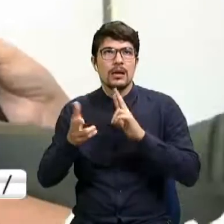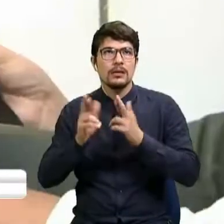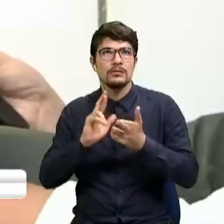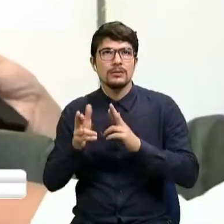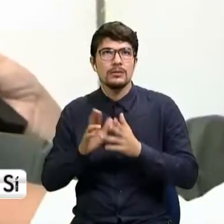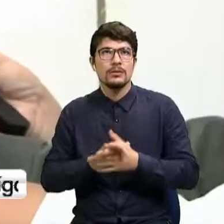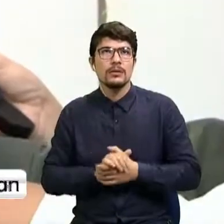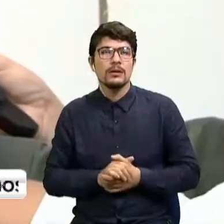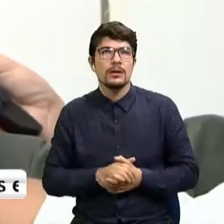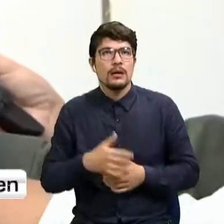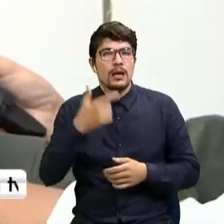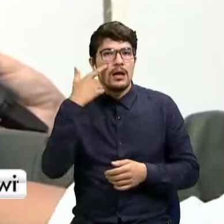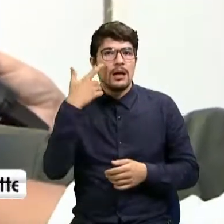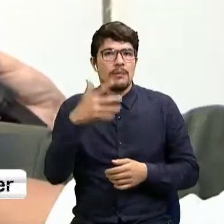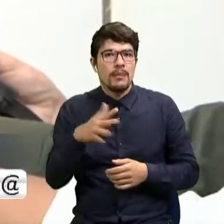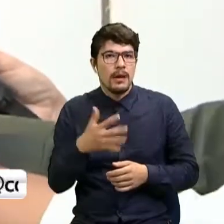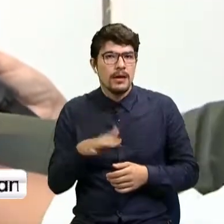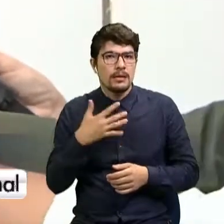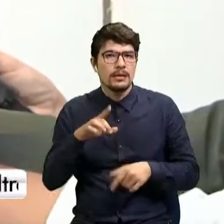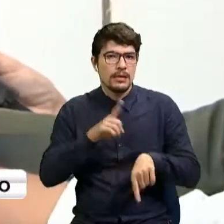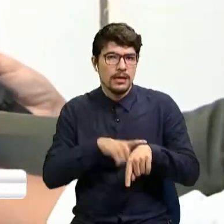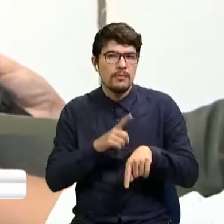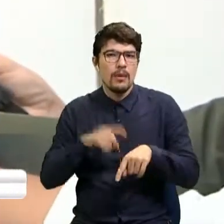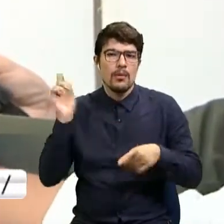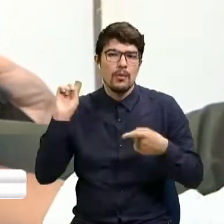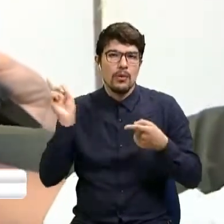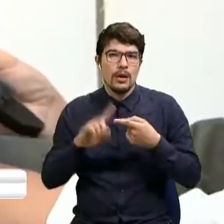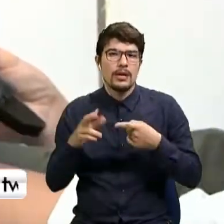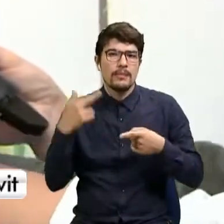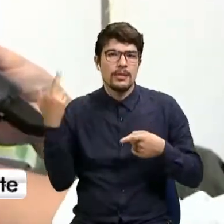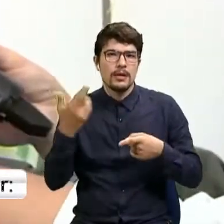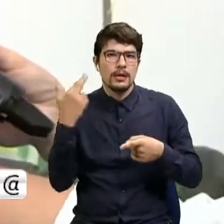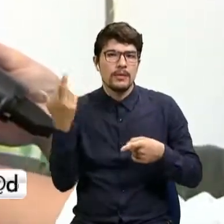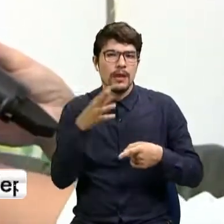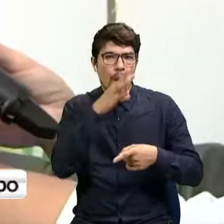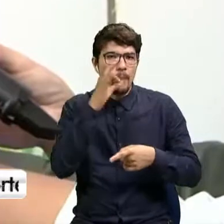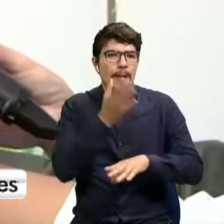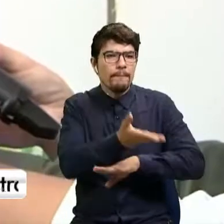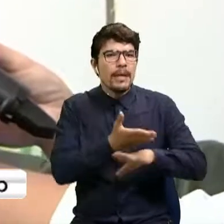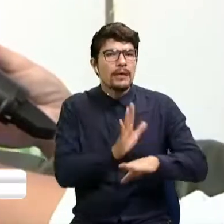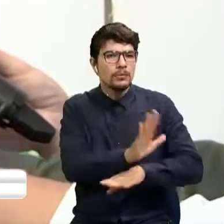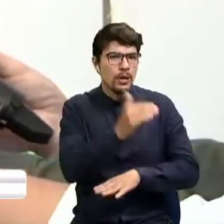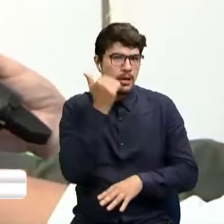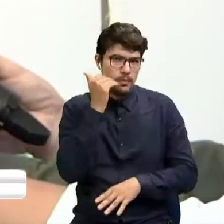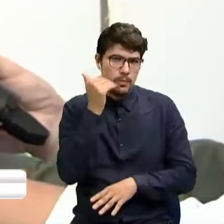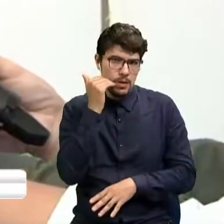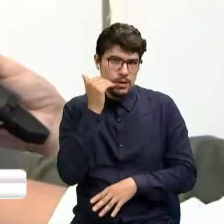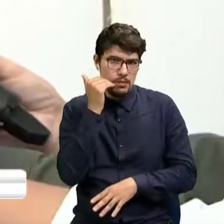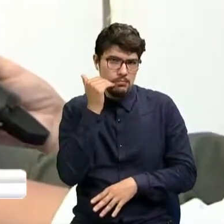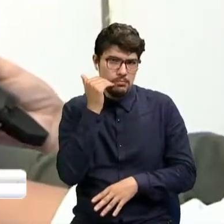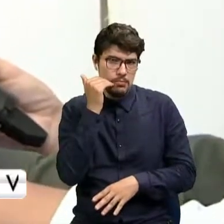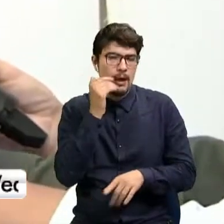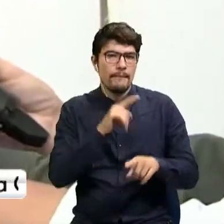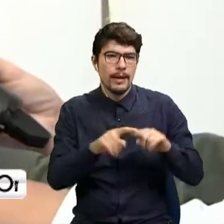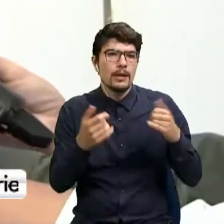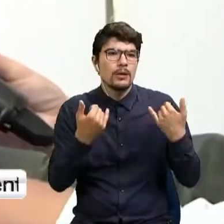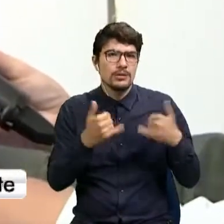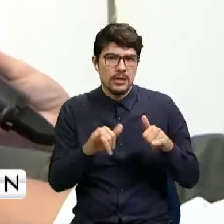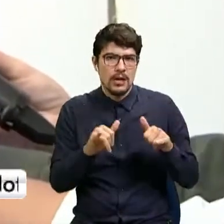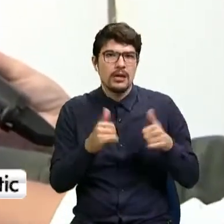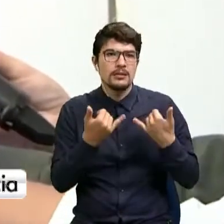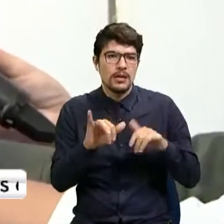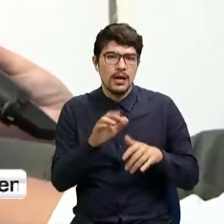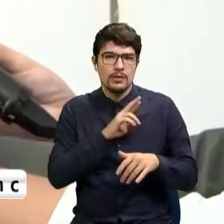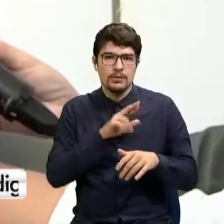al parecer ya acude mucho tiempo atrás donde este individuo le hacía las exigencias a ella directamente pero ya con el